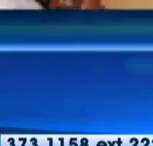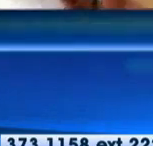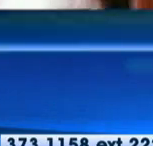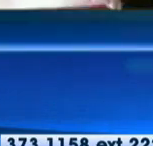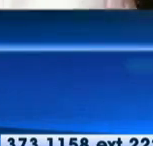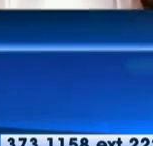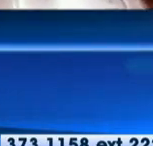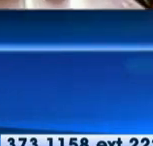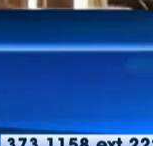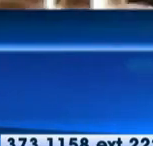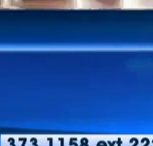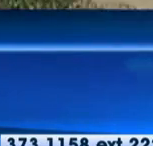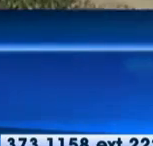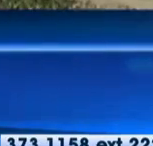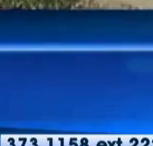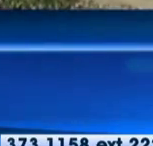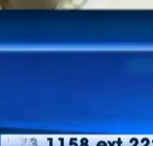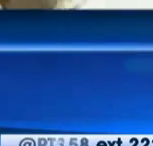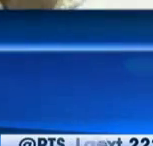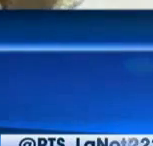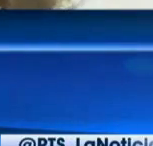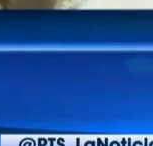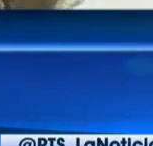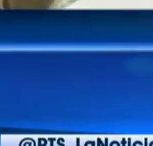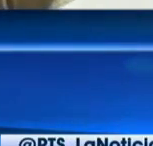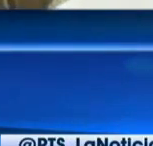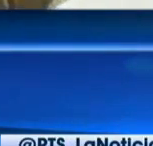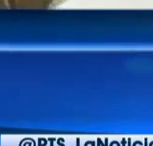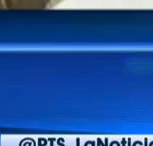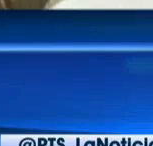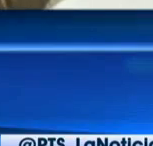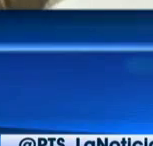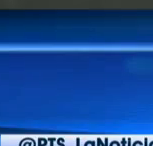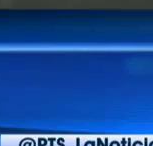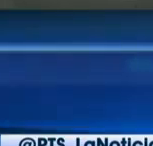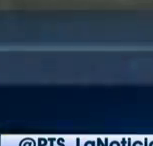de estos dos jóvenes que viven en el infierno de las drogas.